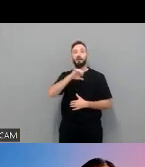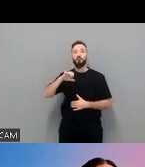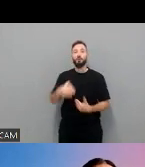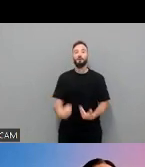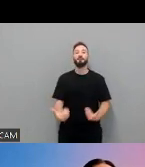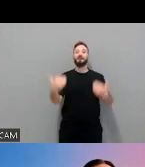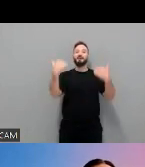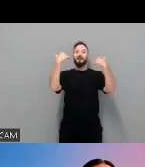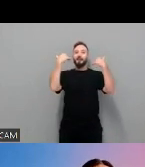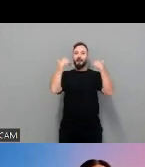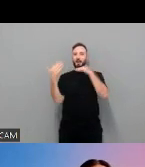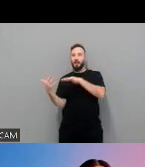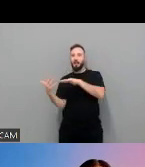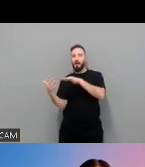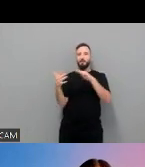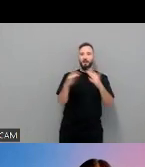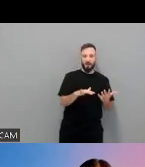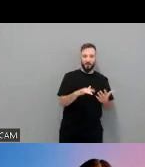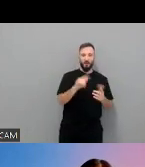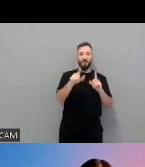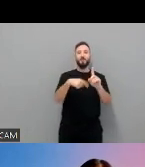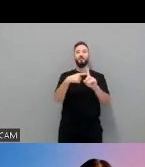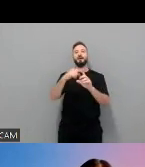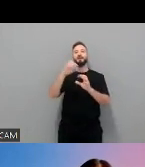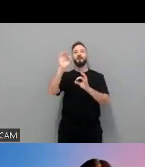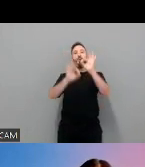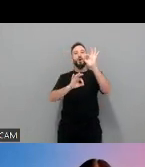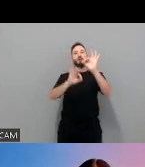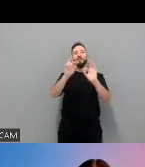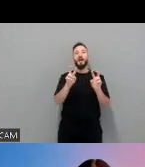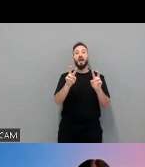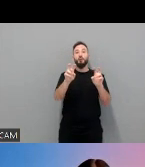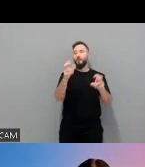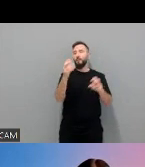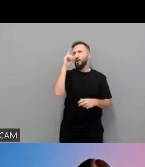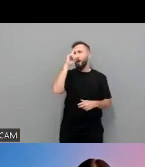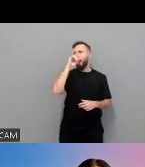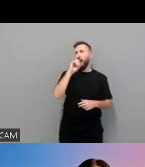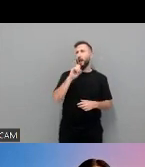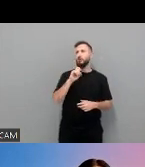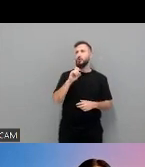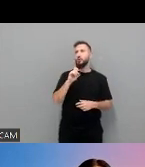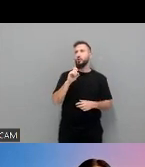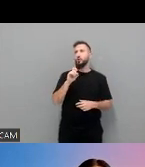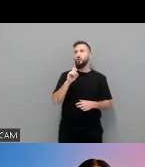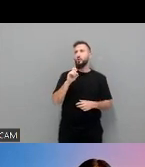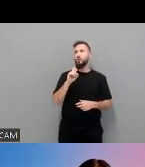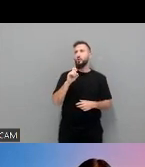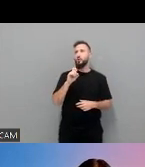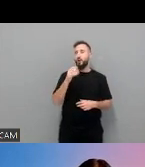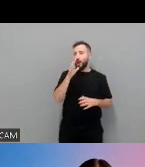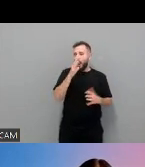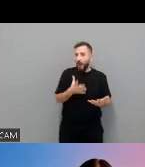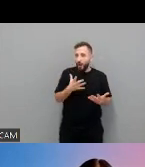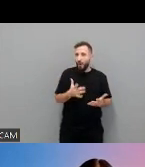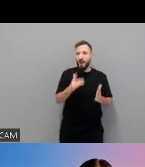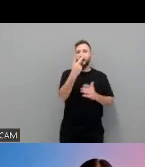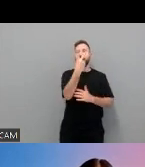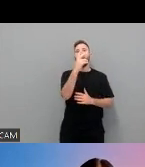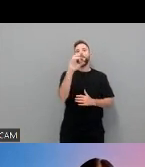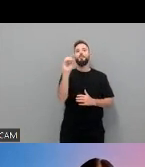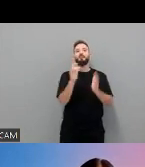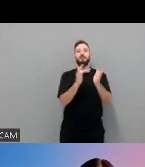aplicarla. Y hay un nuevo baremo desde el año, del año actual, desde el día 20 de abril que